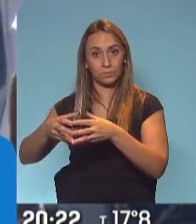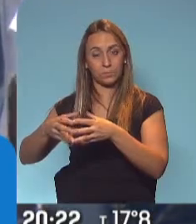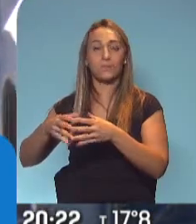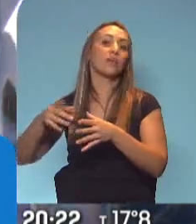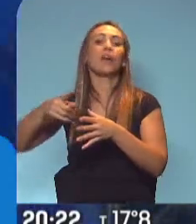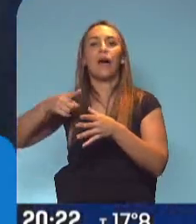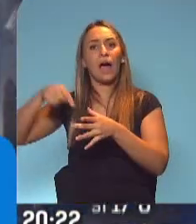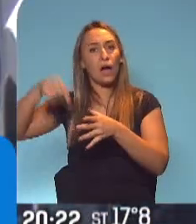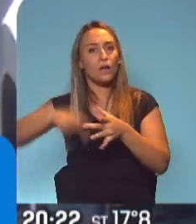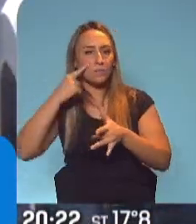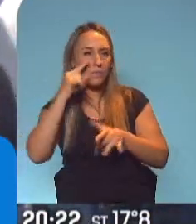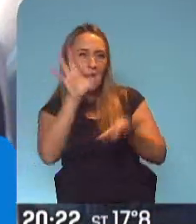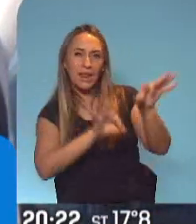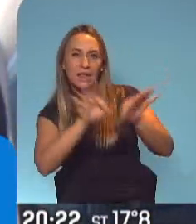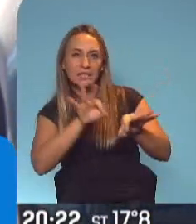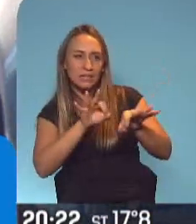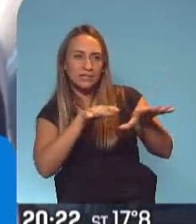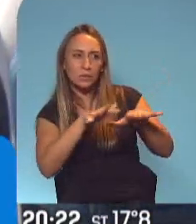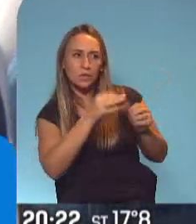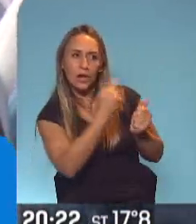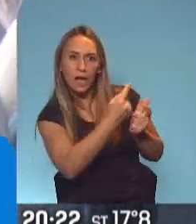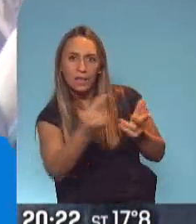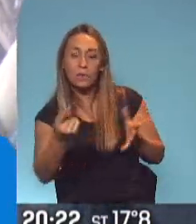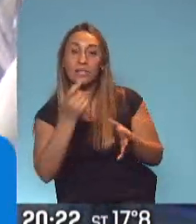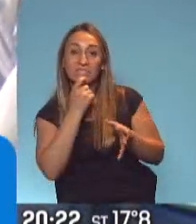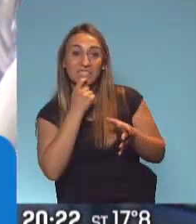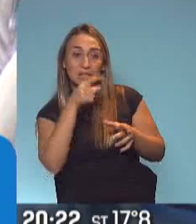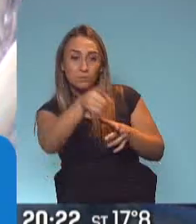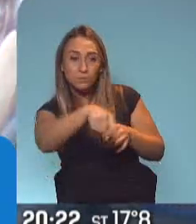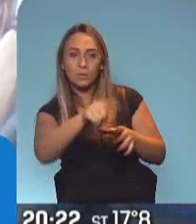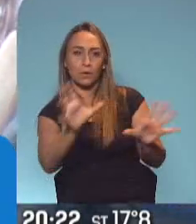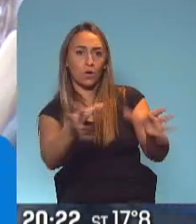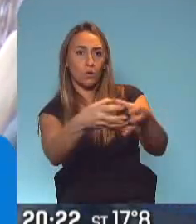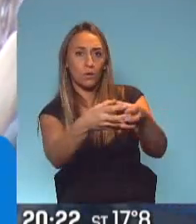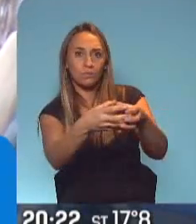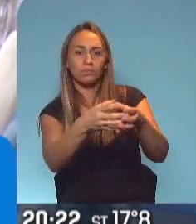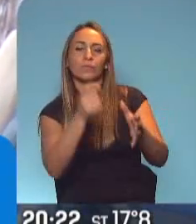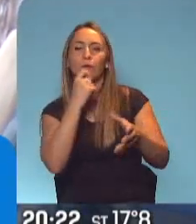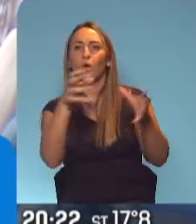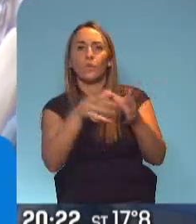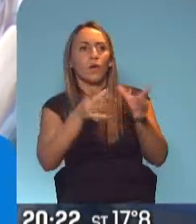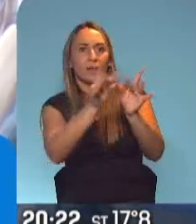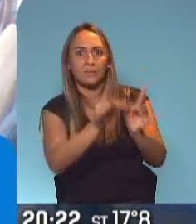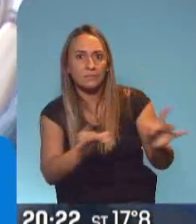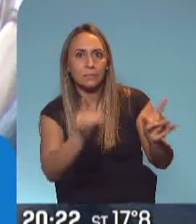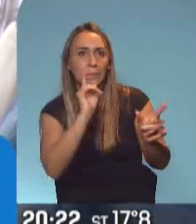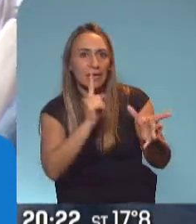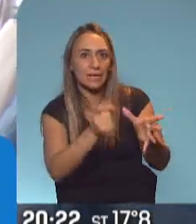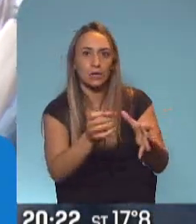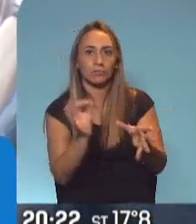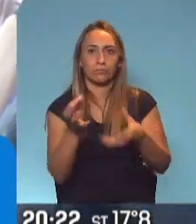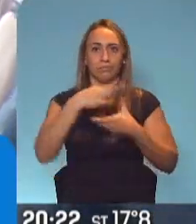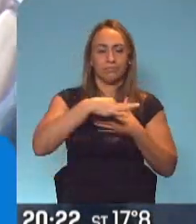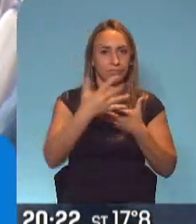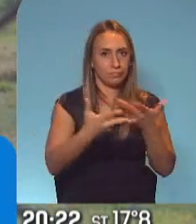es evaluar la situación, si efectivamente están encuadrados dentro de los grupos de riesgo. Pero digo, una vez que quedan liberados, una vez